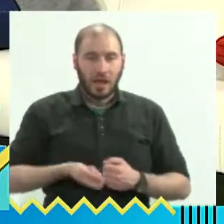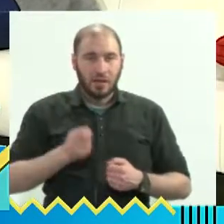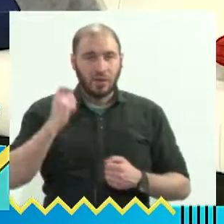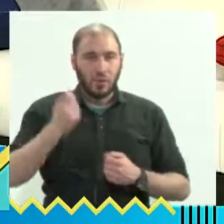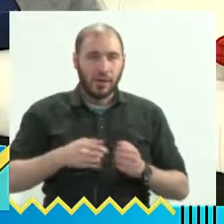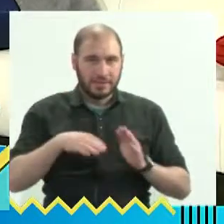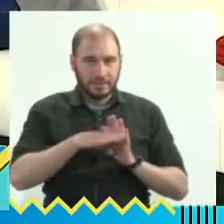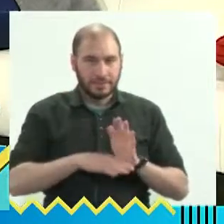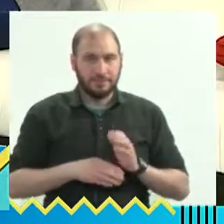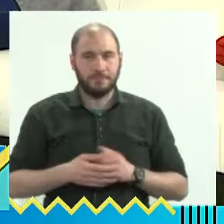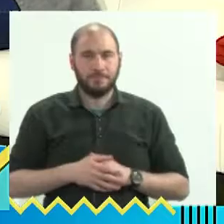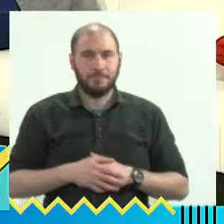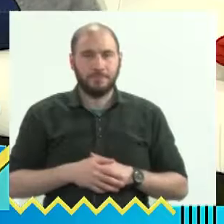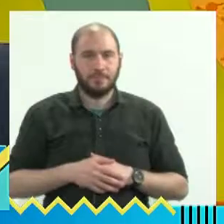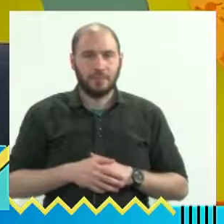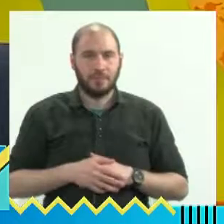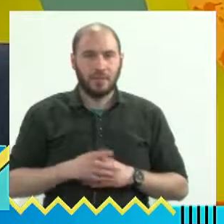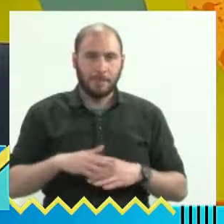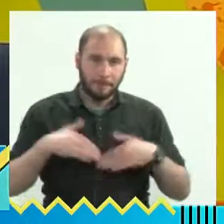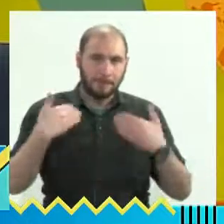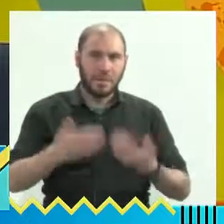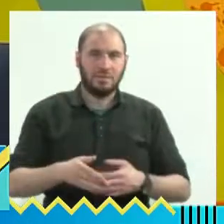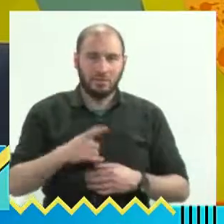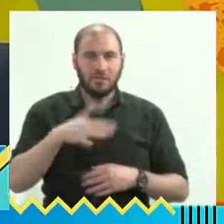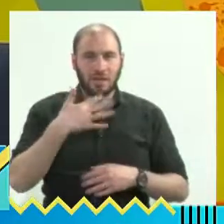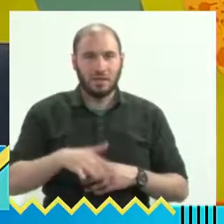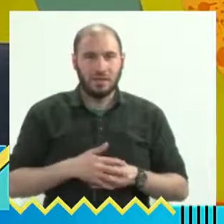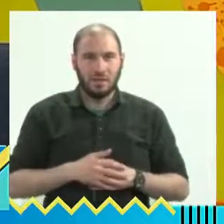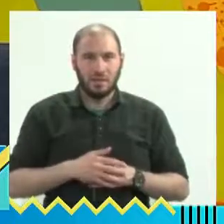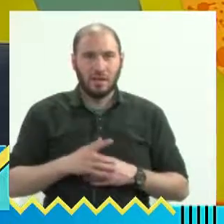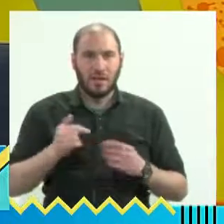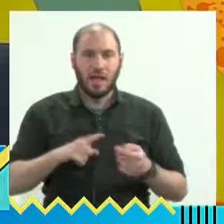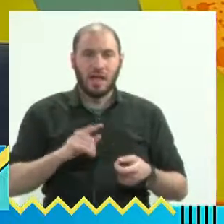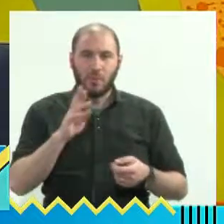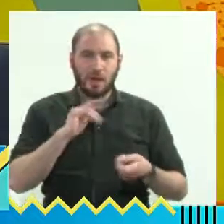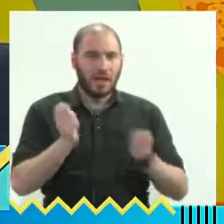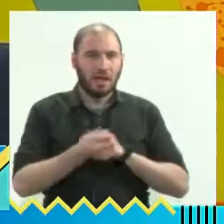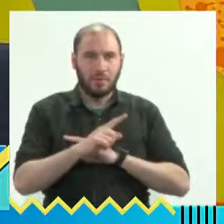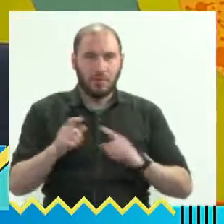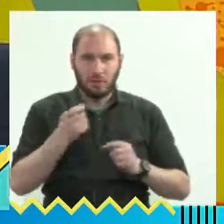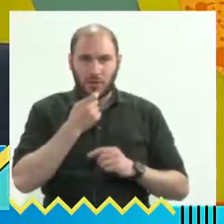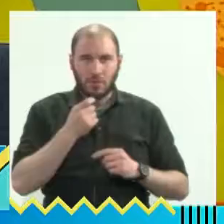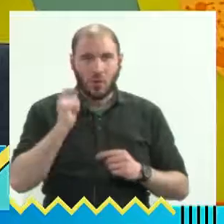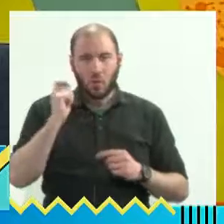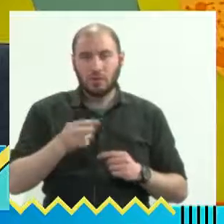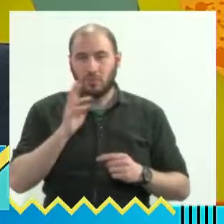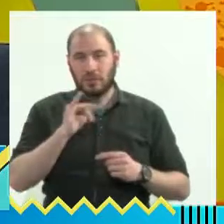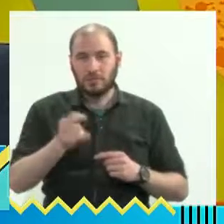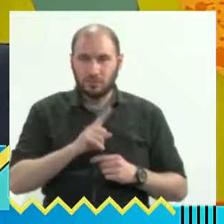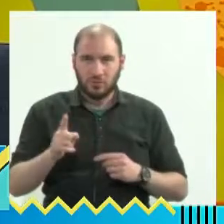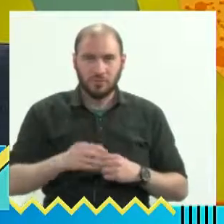más específicamente, vamos más allá y entendemos que no cambia la situación de las mujeres si hay una jueza mujer o